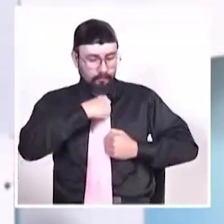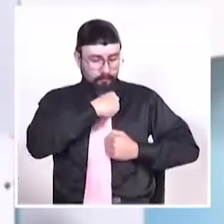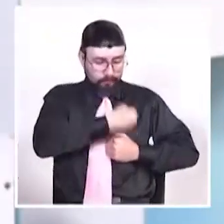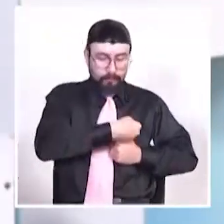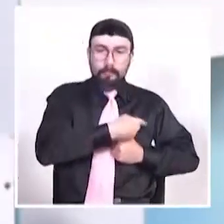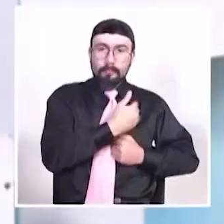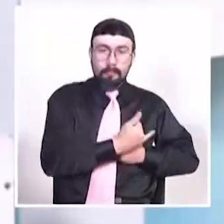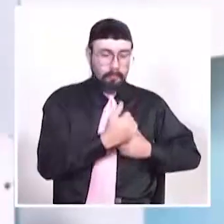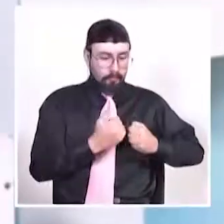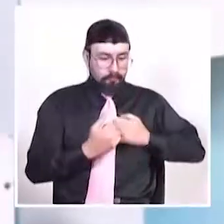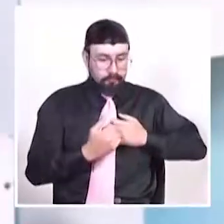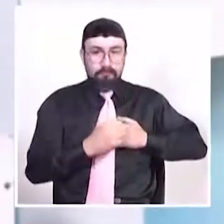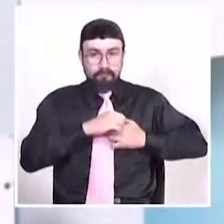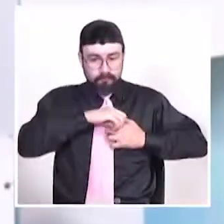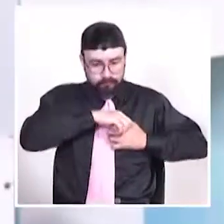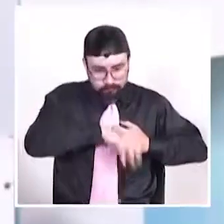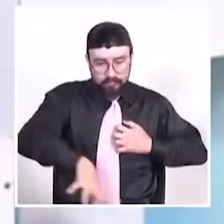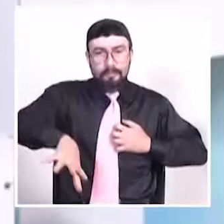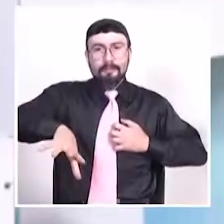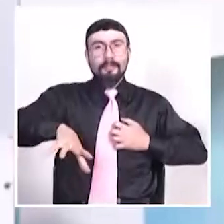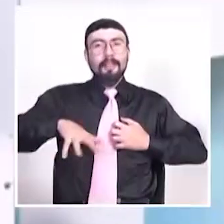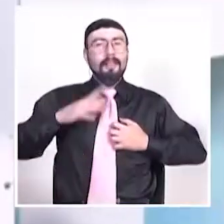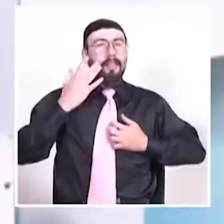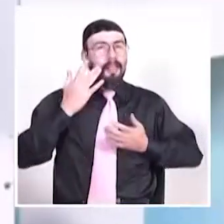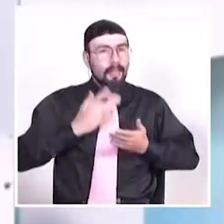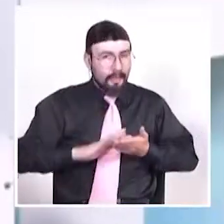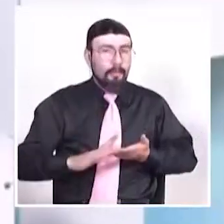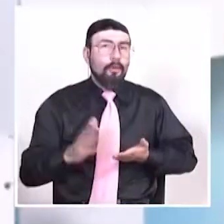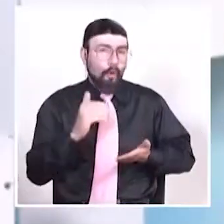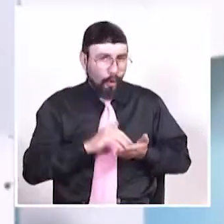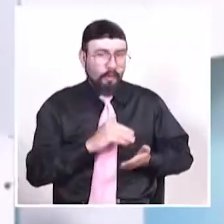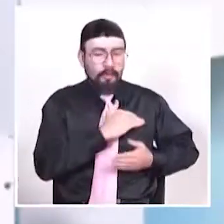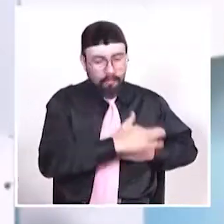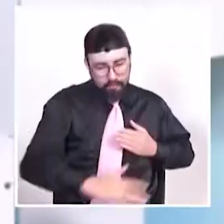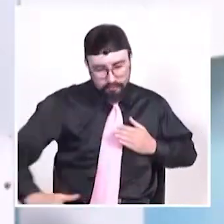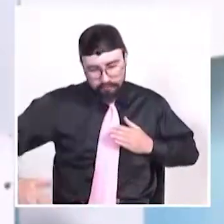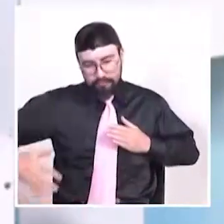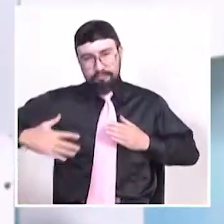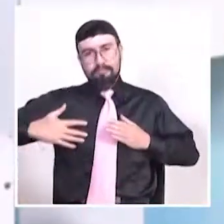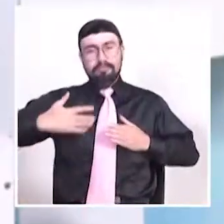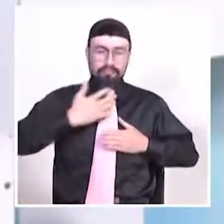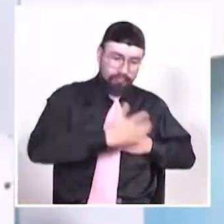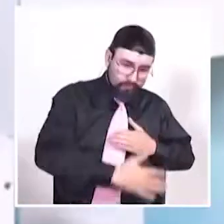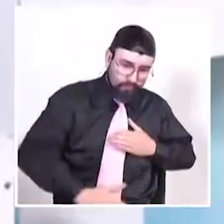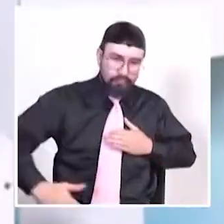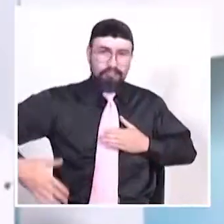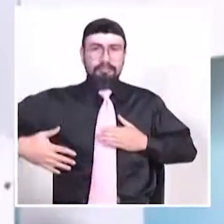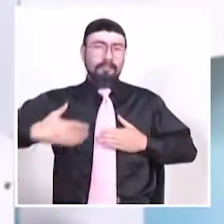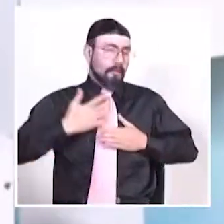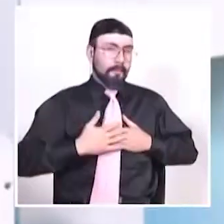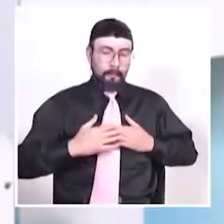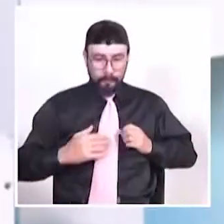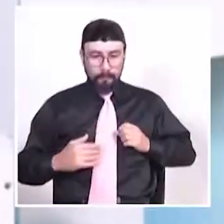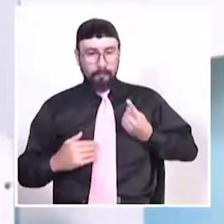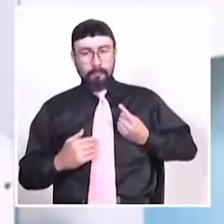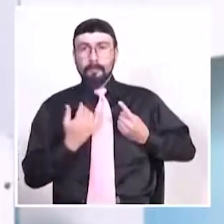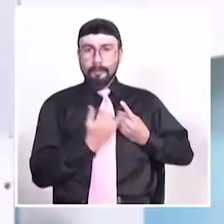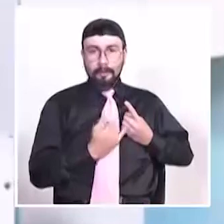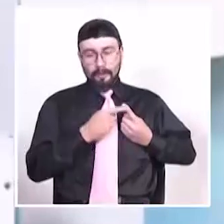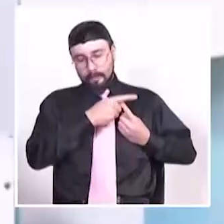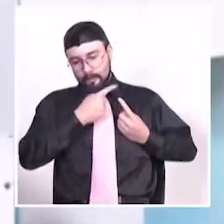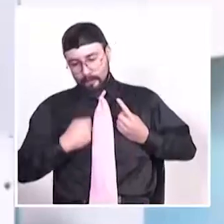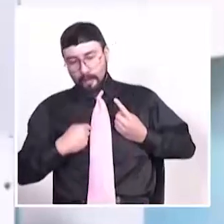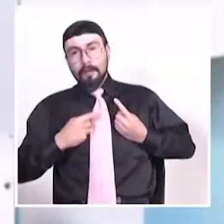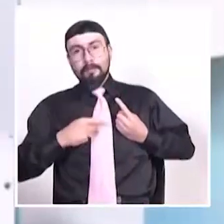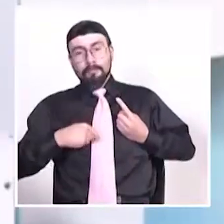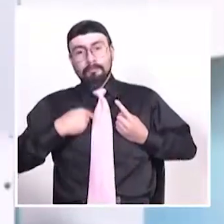izquierdo, manda la sangre a que la lleve a los diferentes órganos. Y allá vuelve y se repite el ciclo. Entonces, primero es una circulación menor y luego